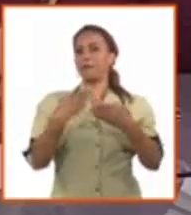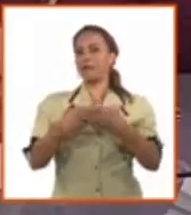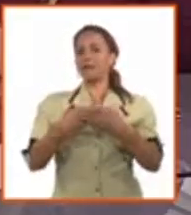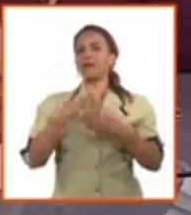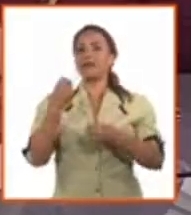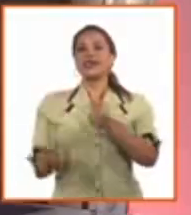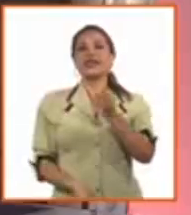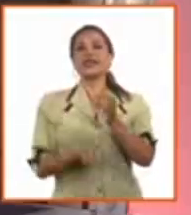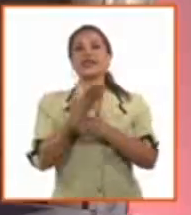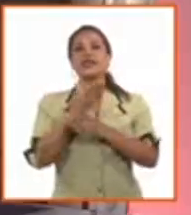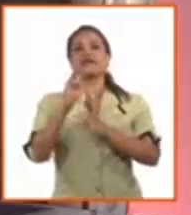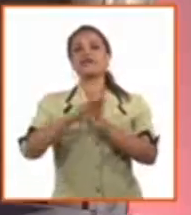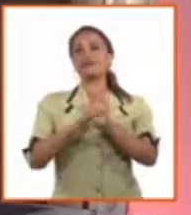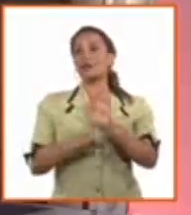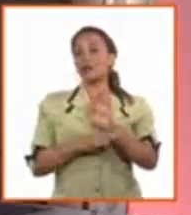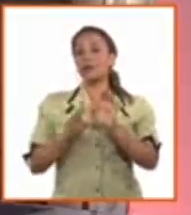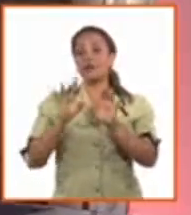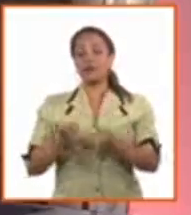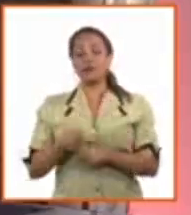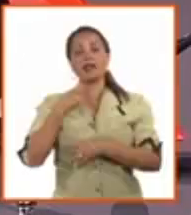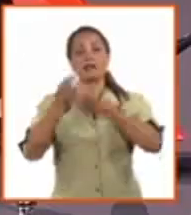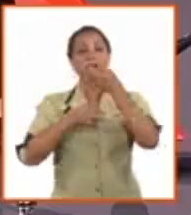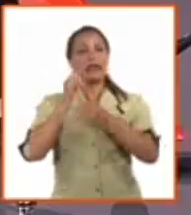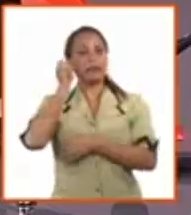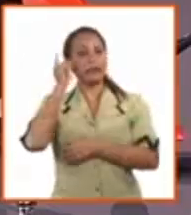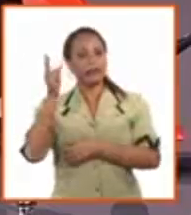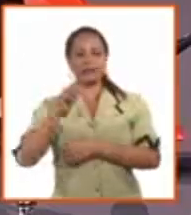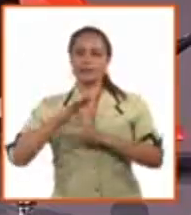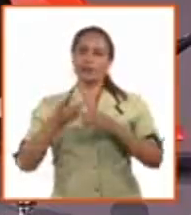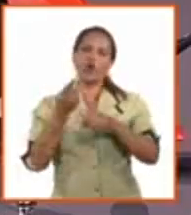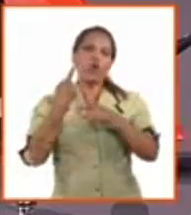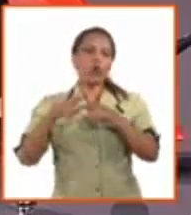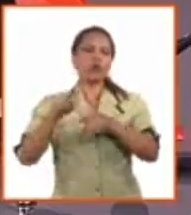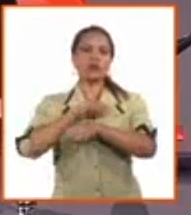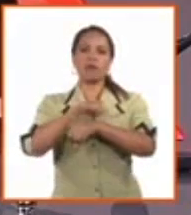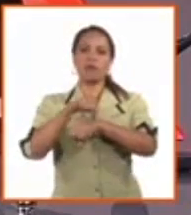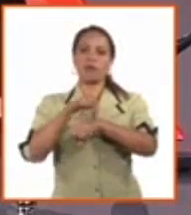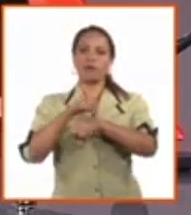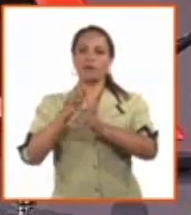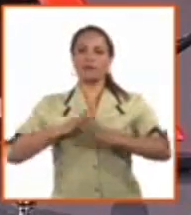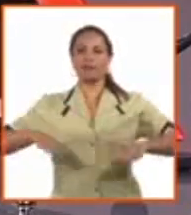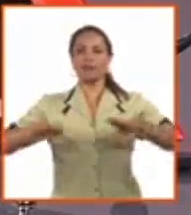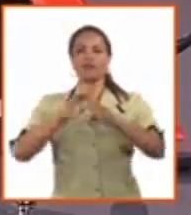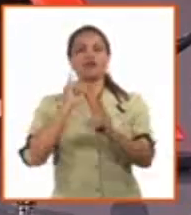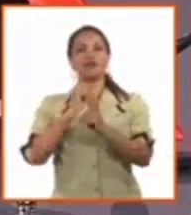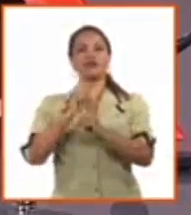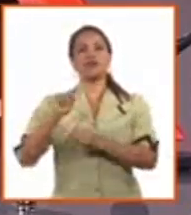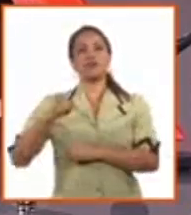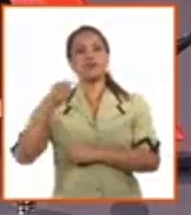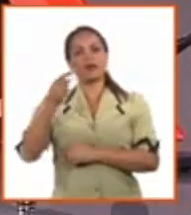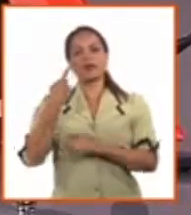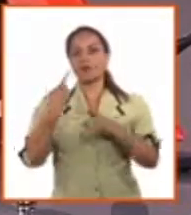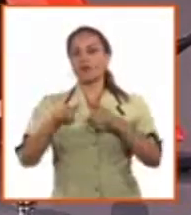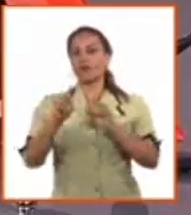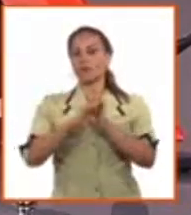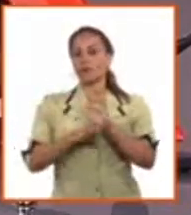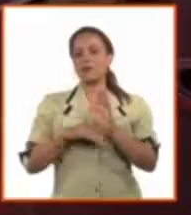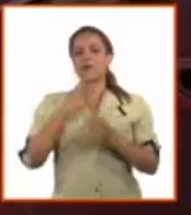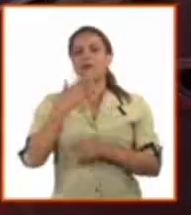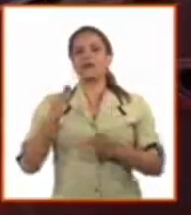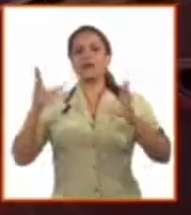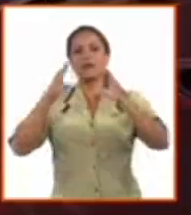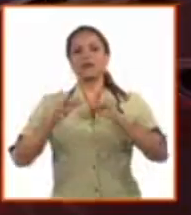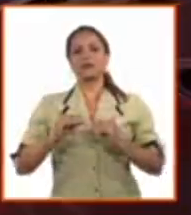están desarrollando software para hablarnos de sus experiencias en otro momento de esta mesa nosotros nos vamos mañana en un nuevo programa